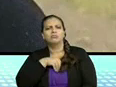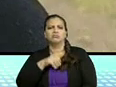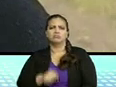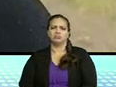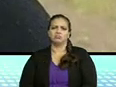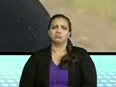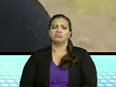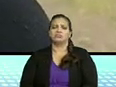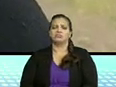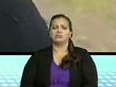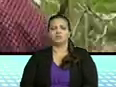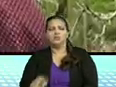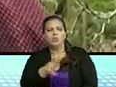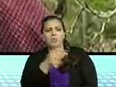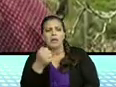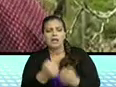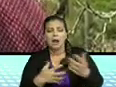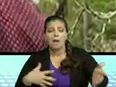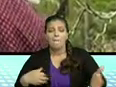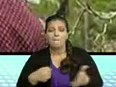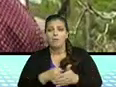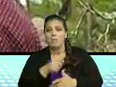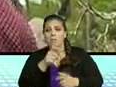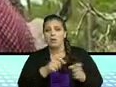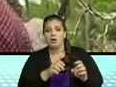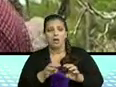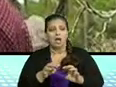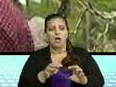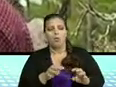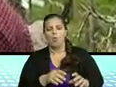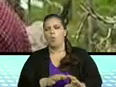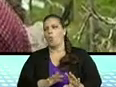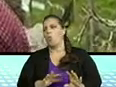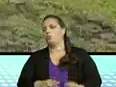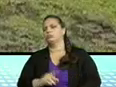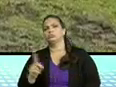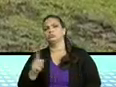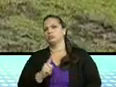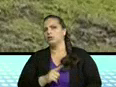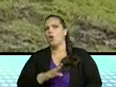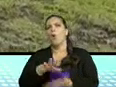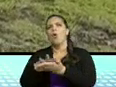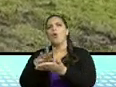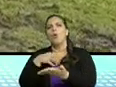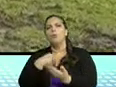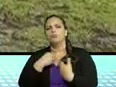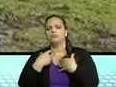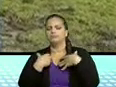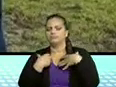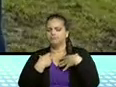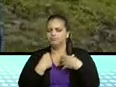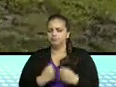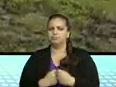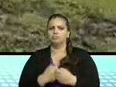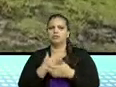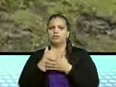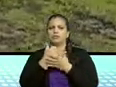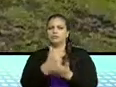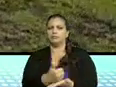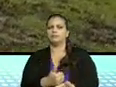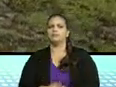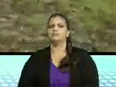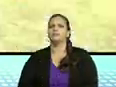no?, se contagie precisamente a toda la sociedad. Sirva de ejemplo para tantos que son indolentes del dolor